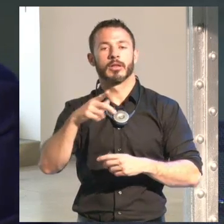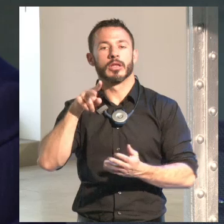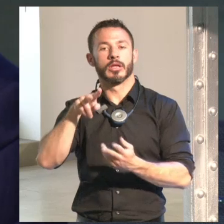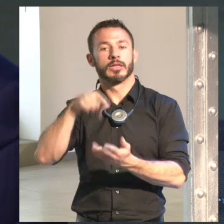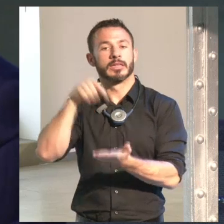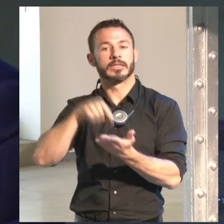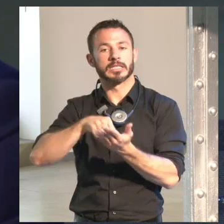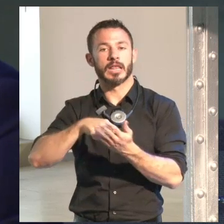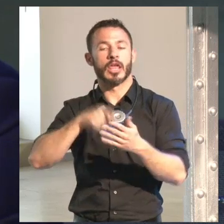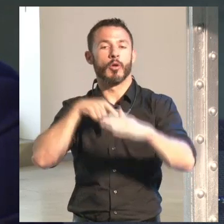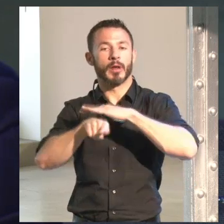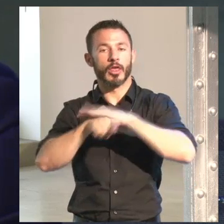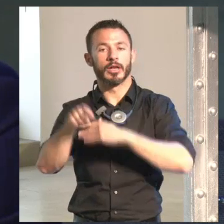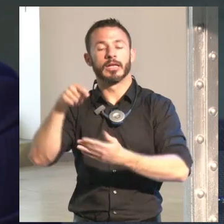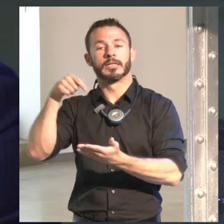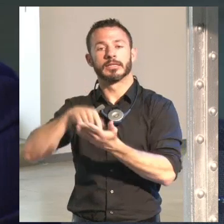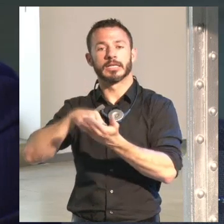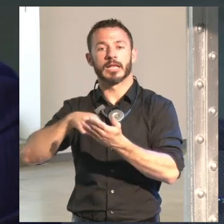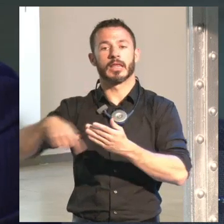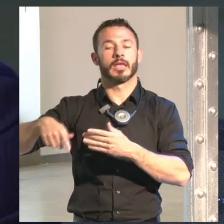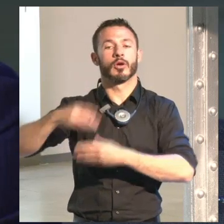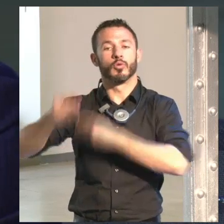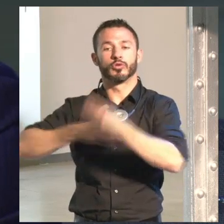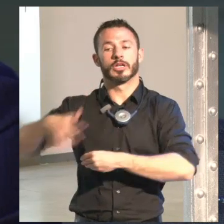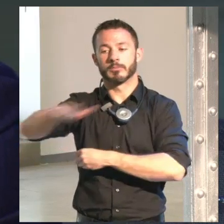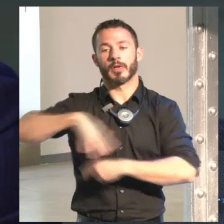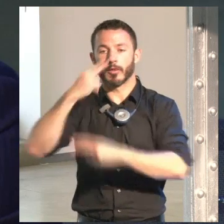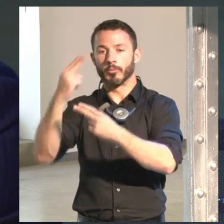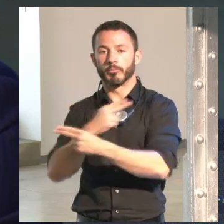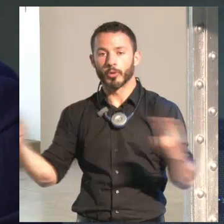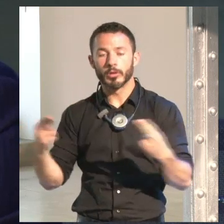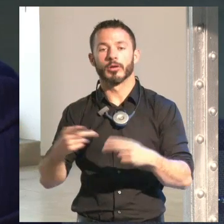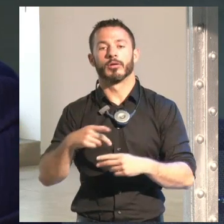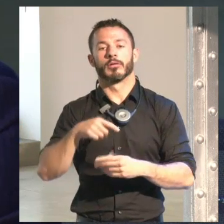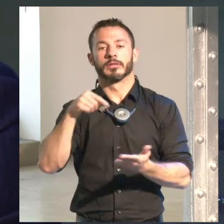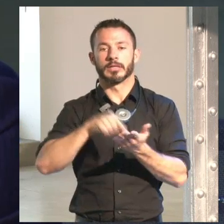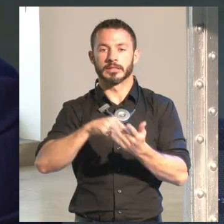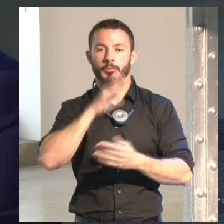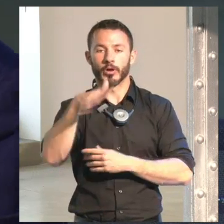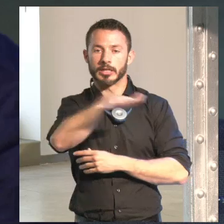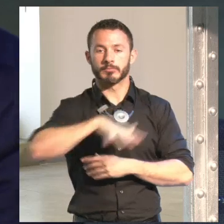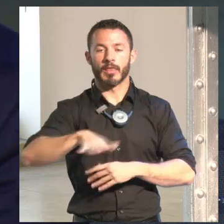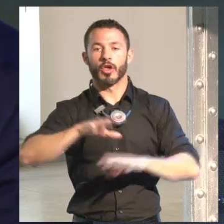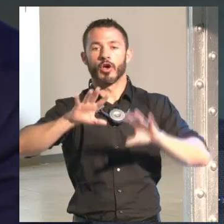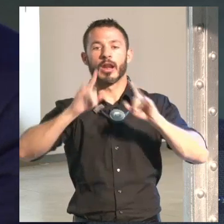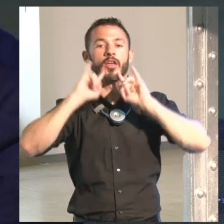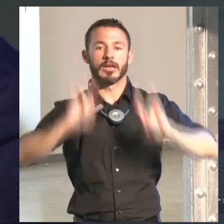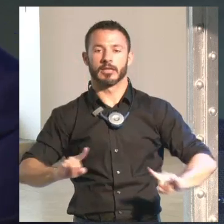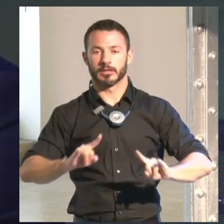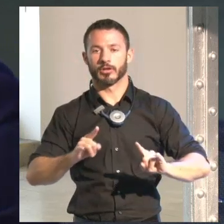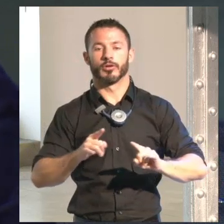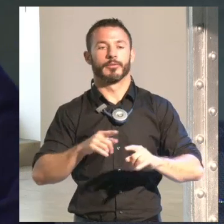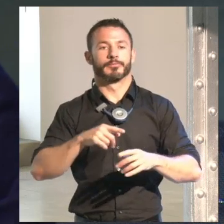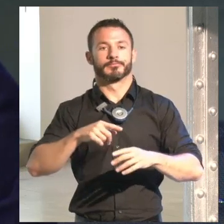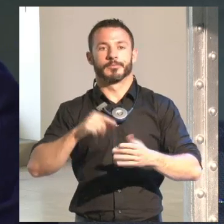tenemos tasa de operadores, tenemos tasa por utilización de espacio radioeléctrico, tenemos impuestos sobre instalaciones,